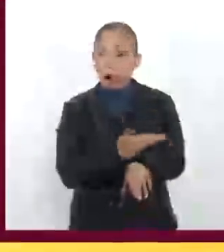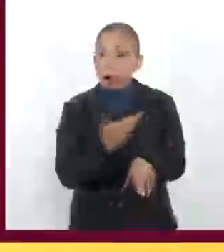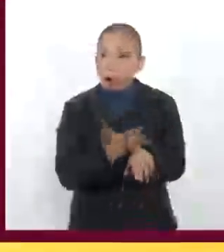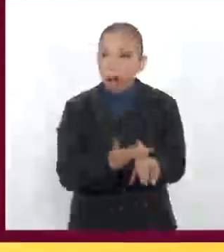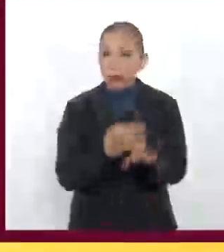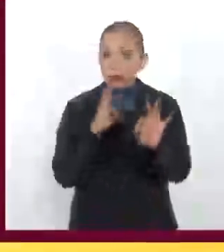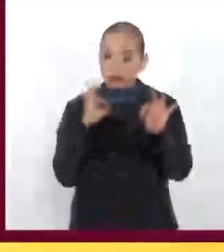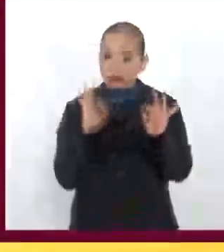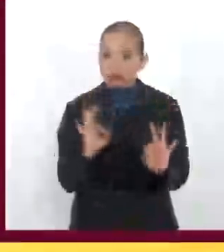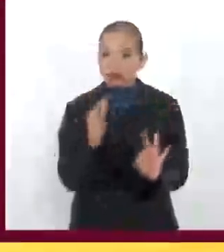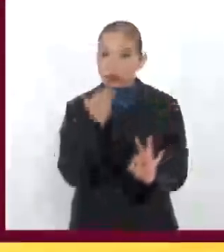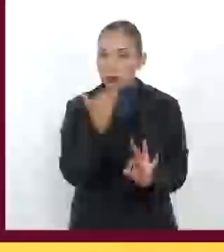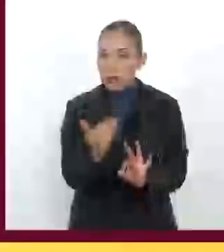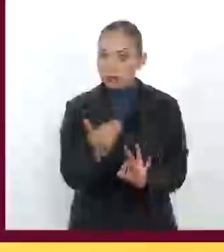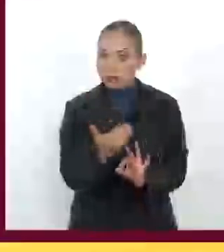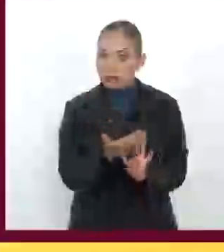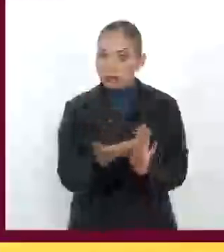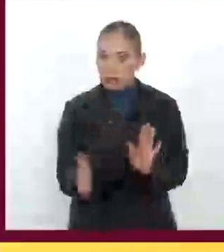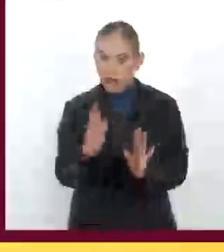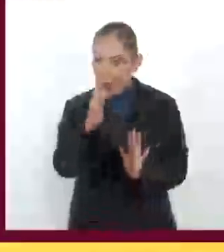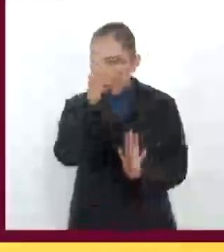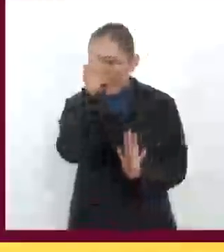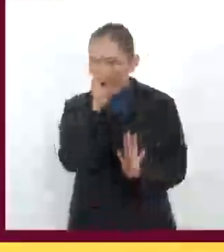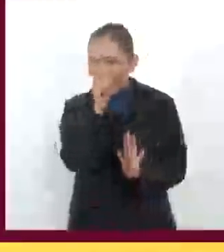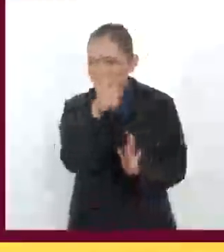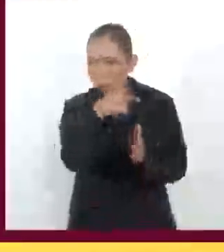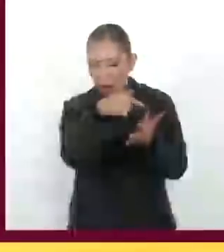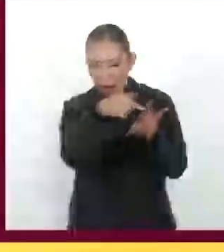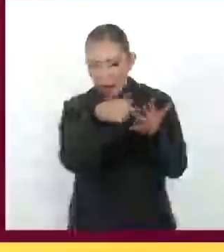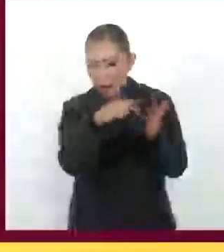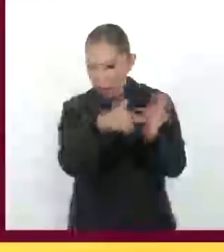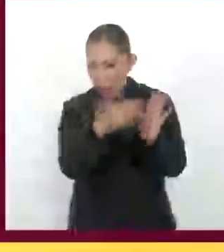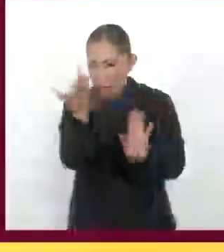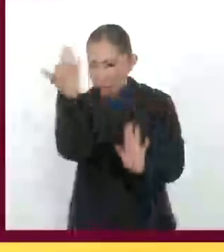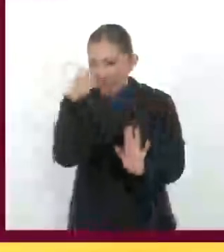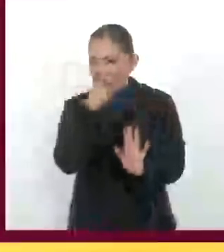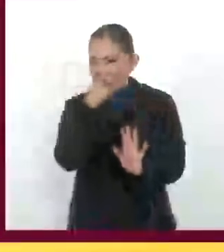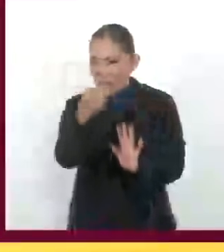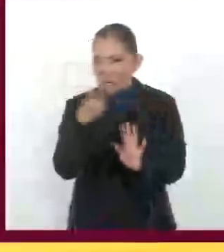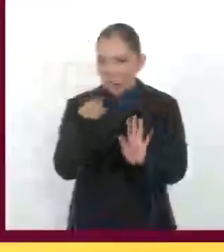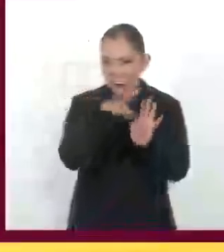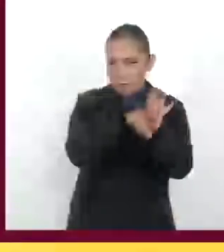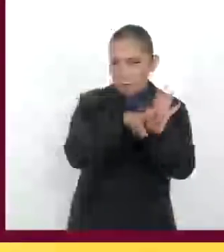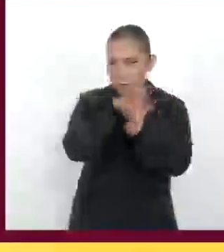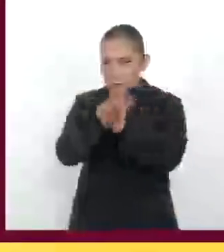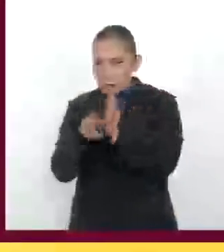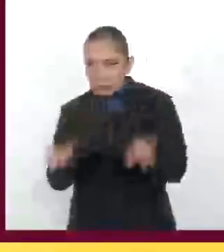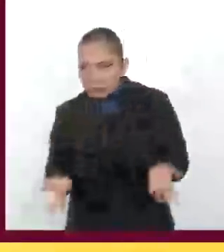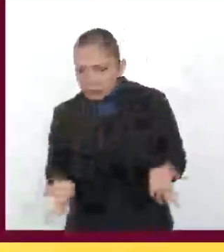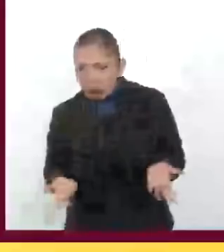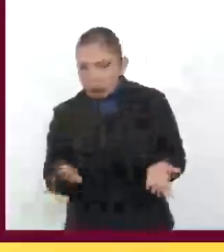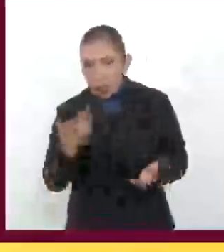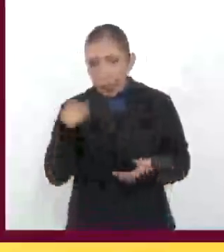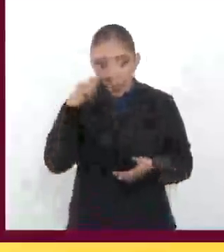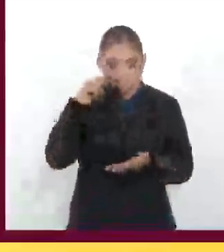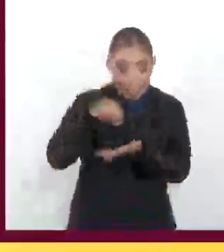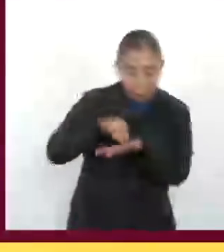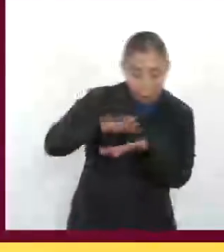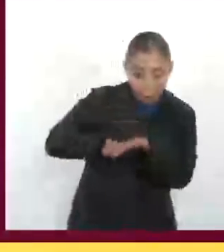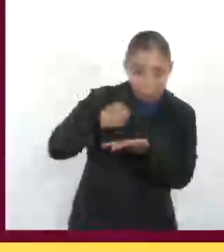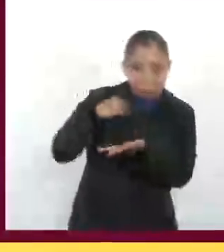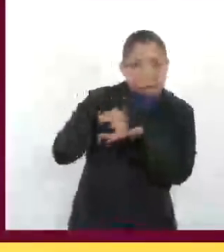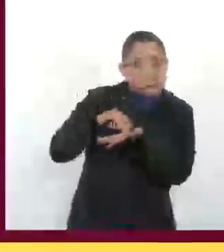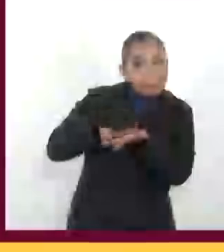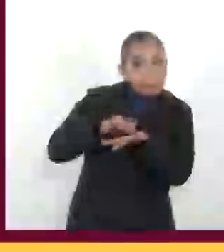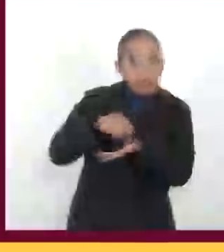manera honrada e impecable. ¿Recuerdan algún otro de los principios que se mencionaron en la cápsula anterior? ¡Revisen